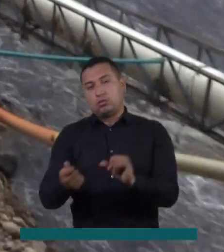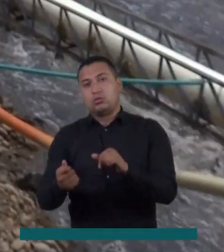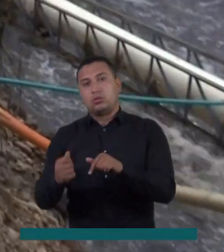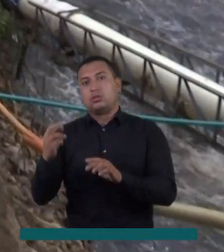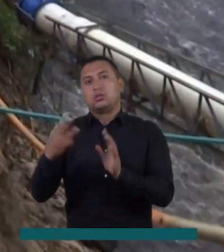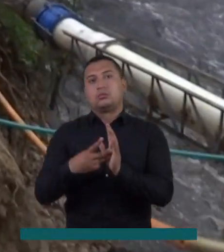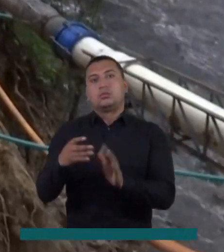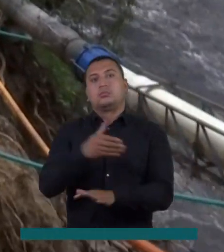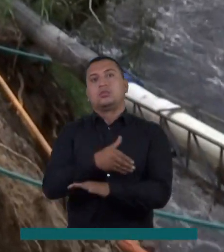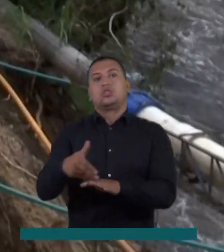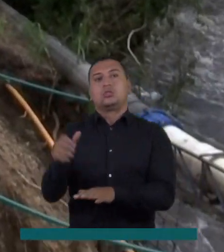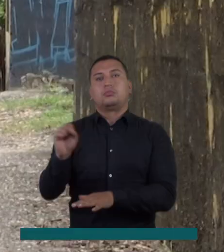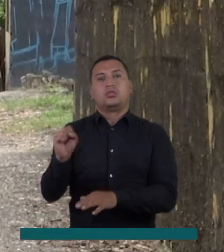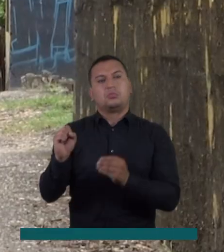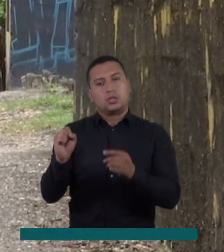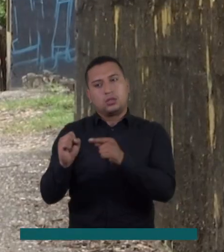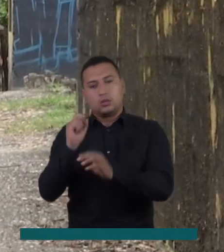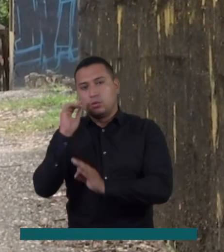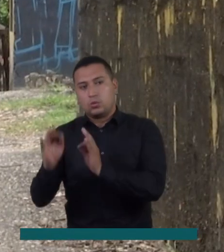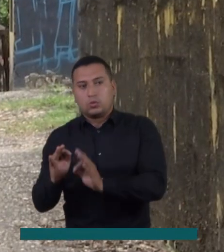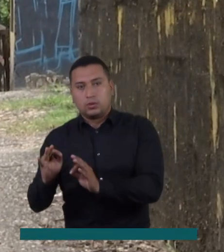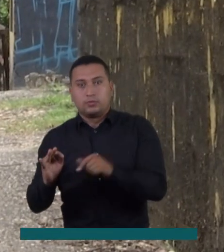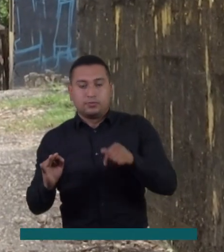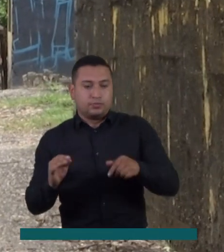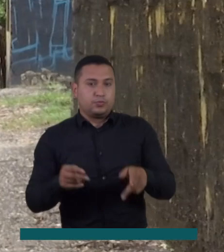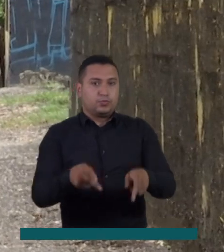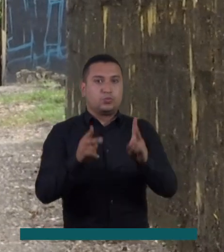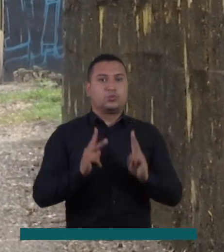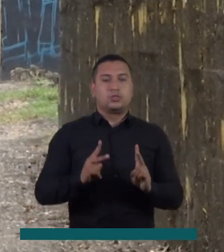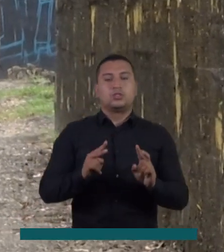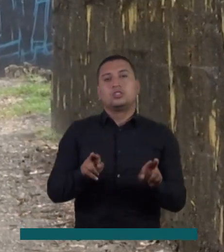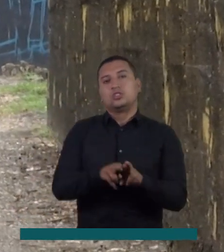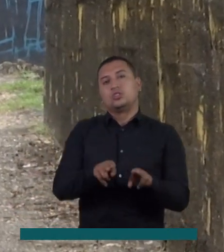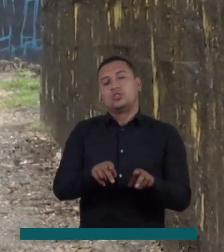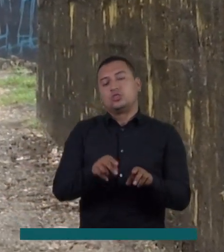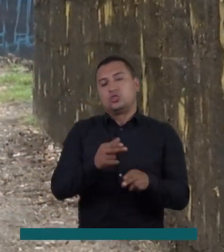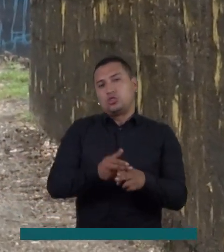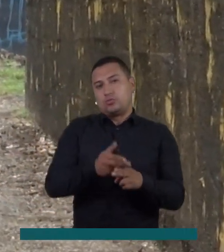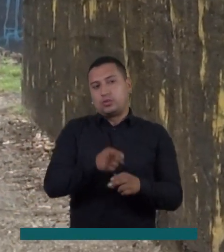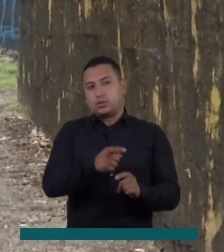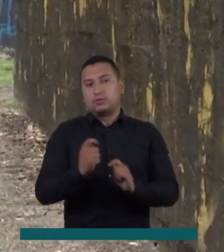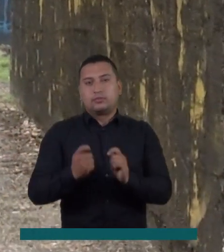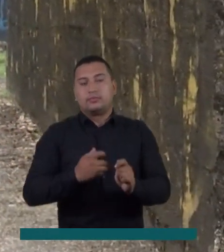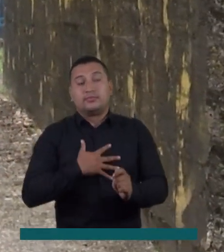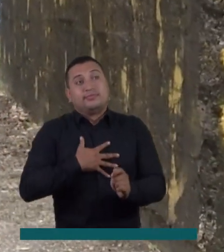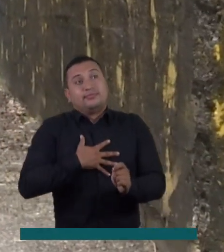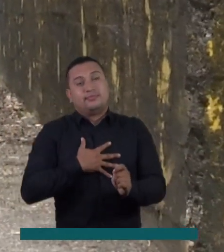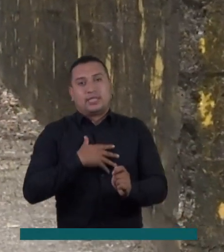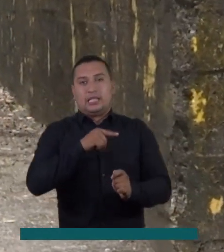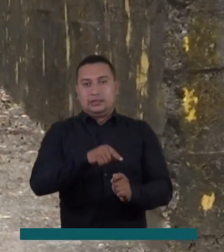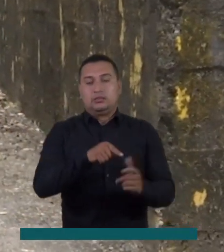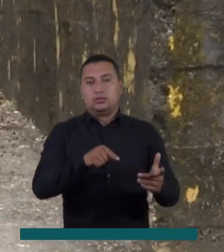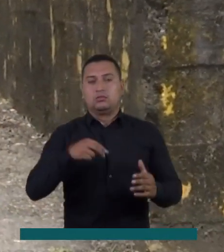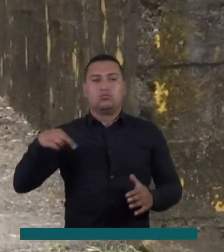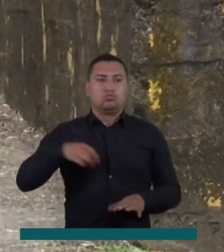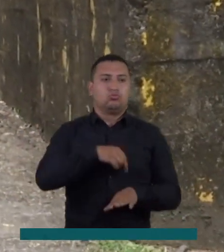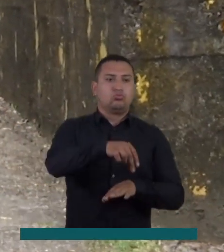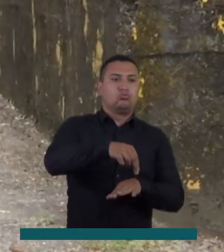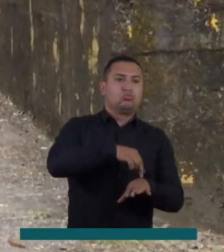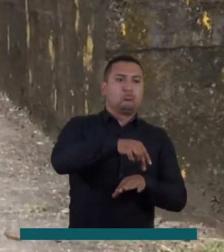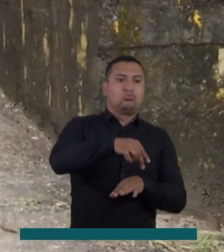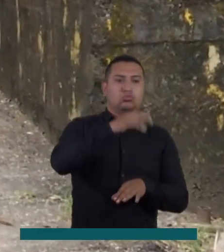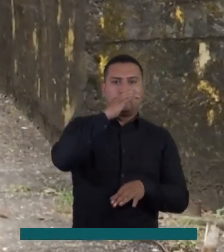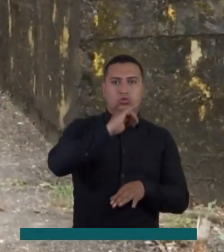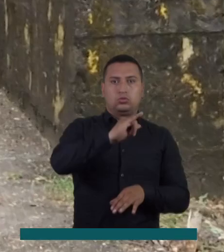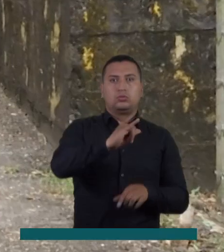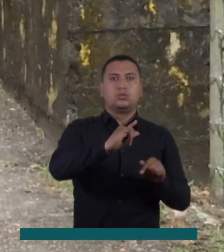para su conservación. El Puente de los Suspiros, uno de los principales pasos peatonales que tienen los habitantes de Tocaima para